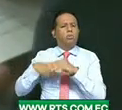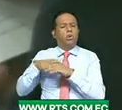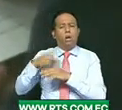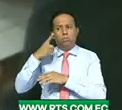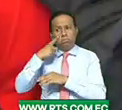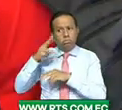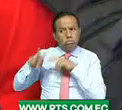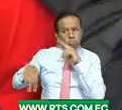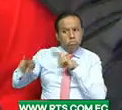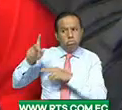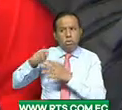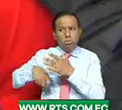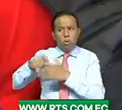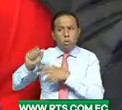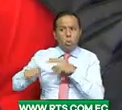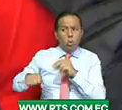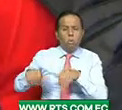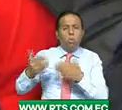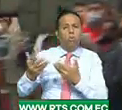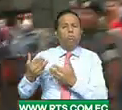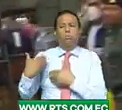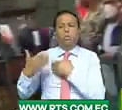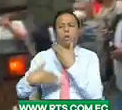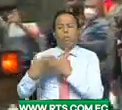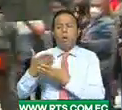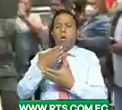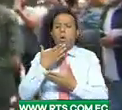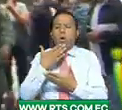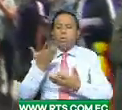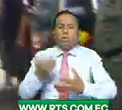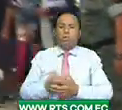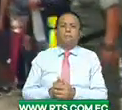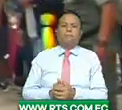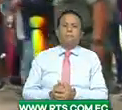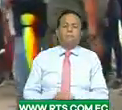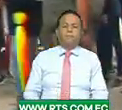urgencia para no tener resultados a largo plazo, informó Charlie Pisa.